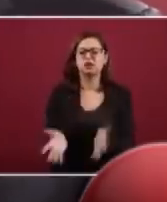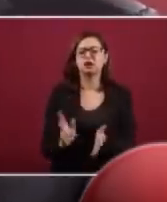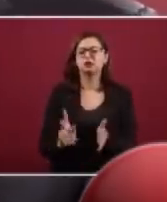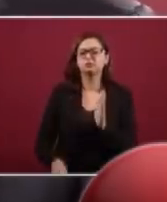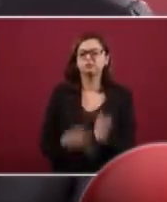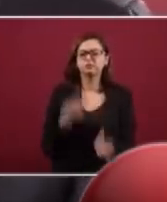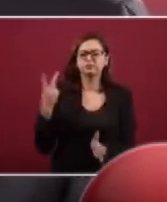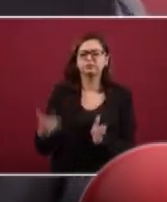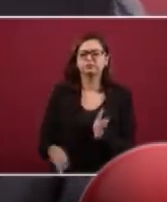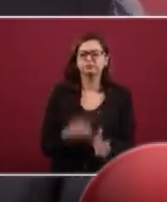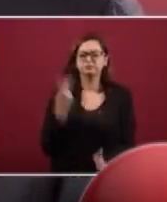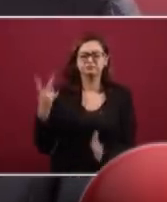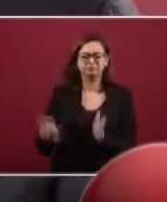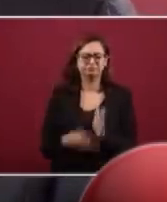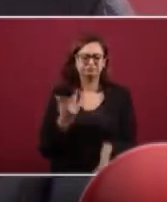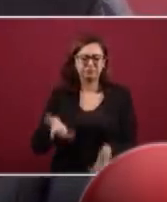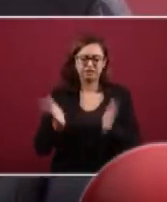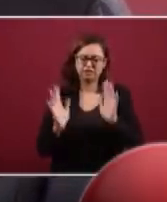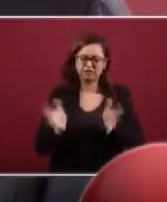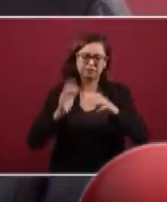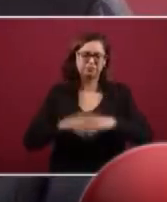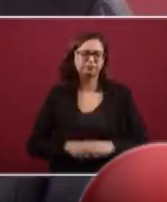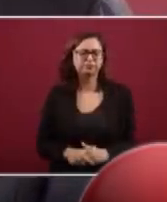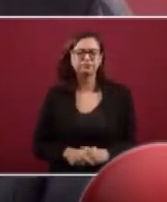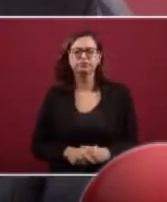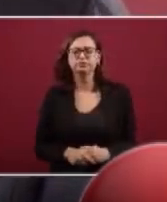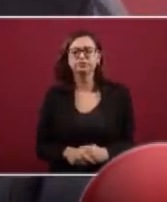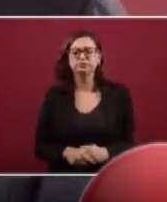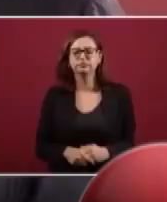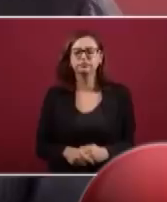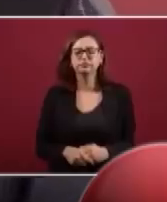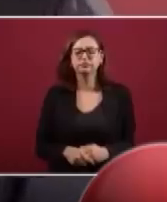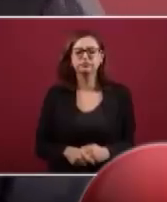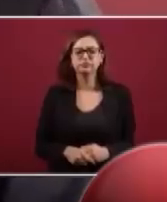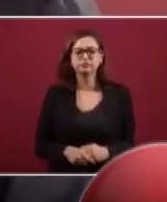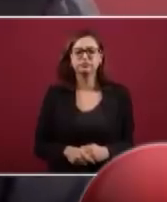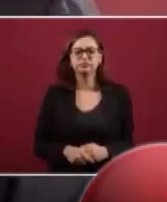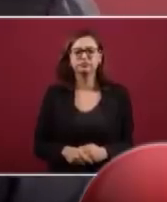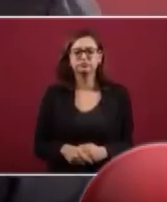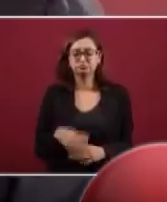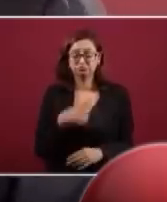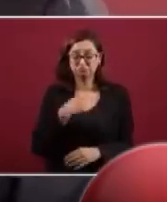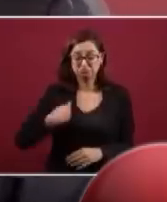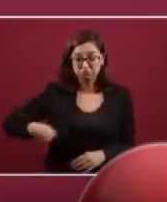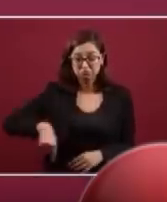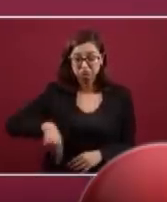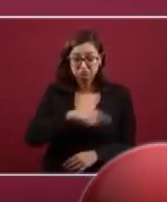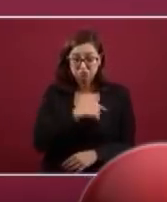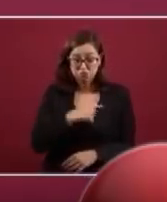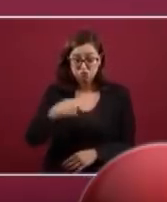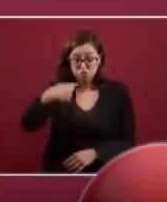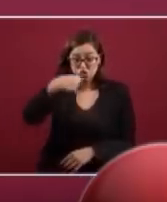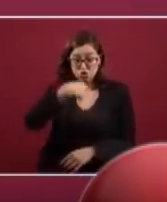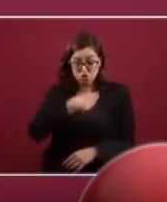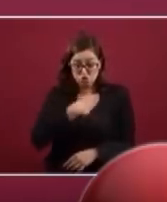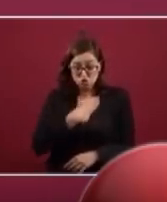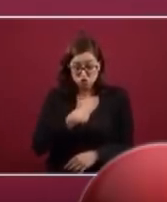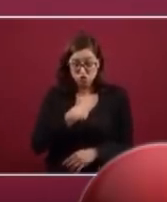ocasiones. Nosotros no vamos a iniciar